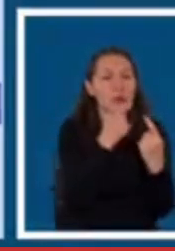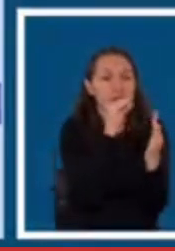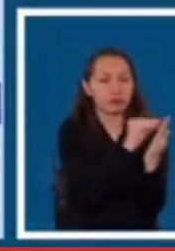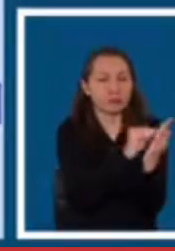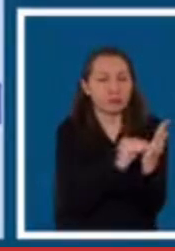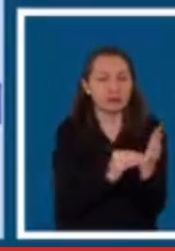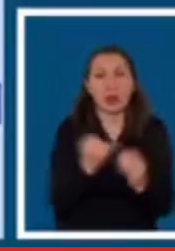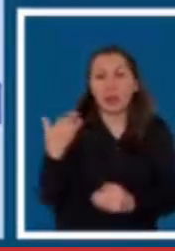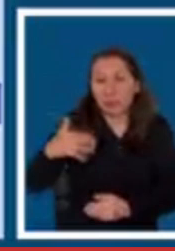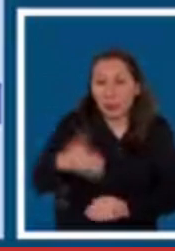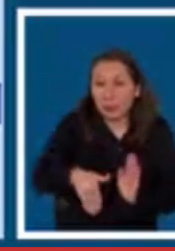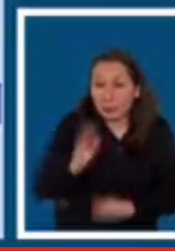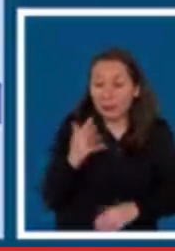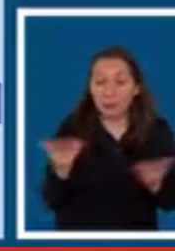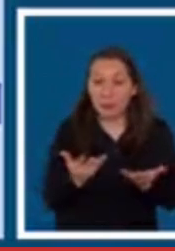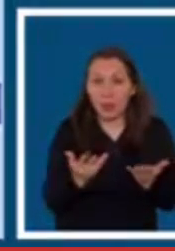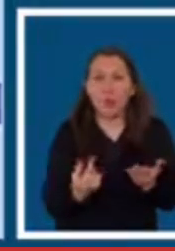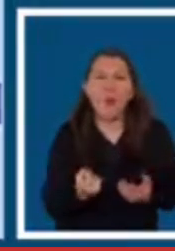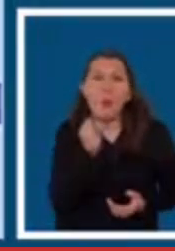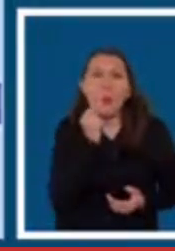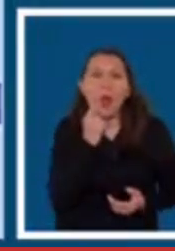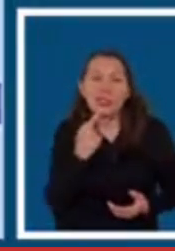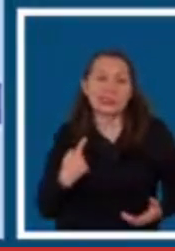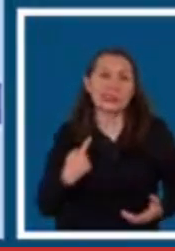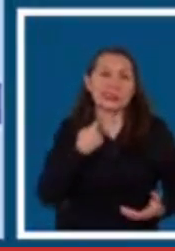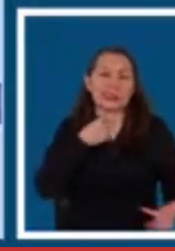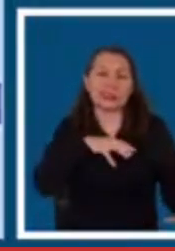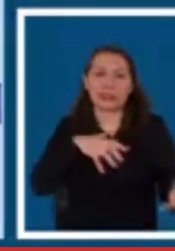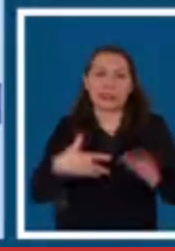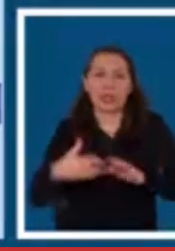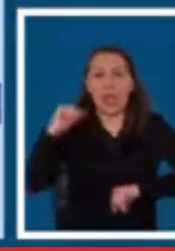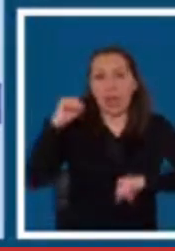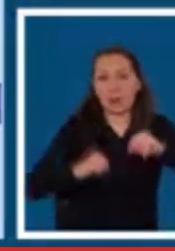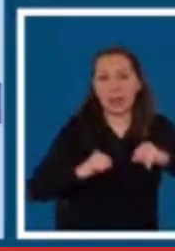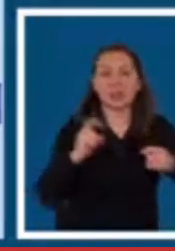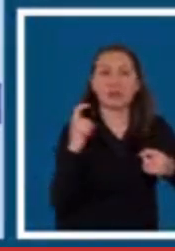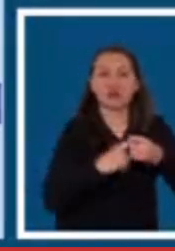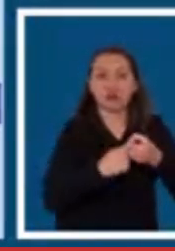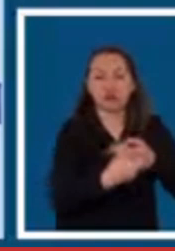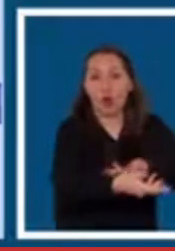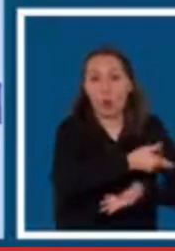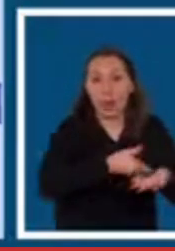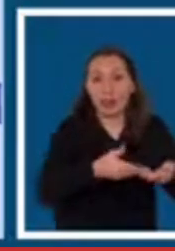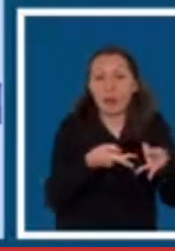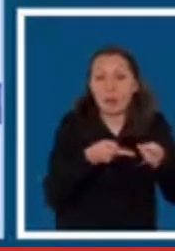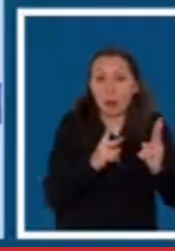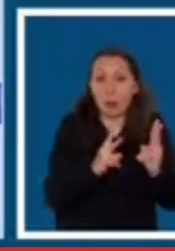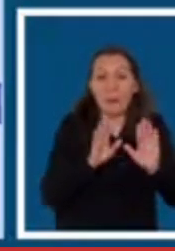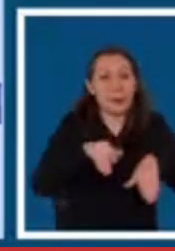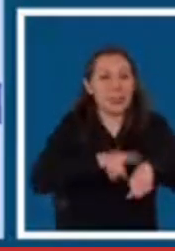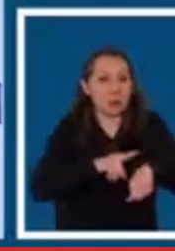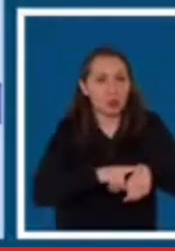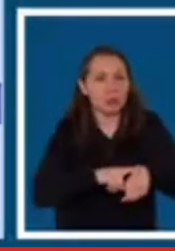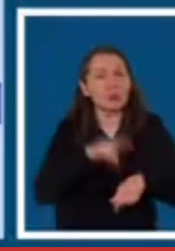importante es información sobre la afectación directa que puede haber tenido la empresa cooperativa por esta emergencia lo que nos va a permitir al